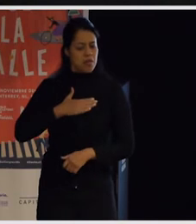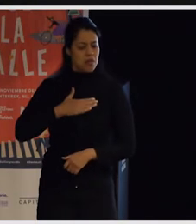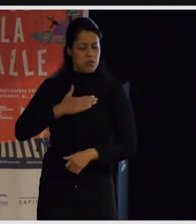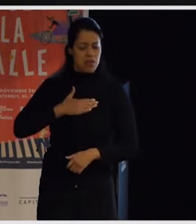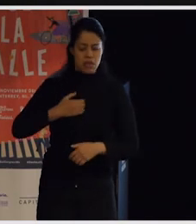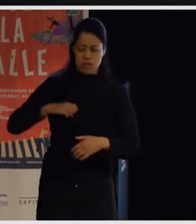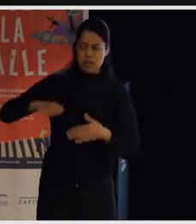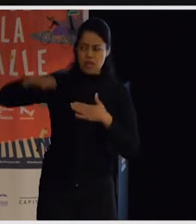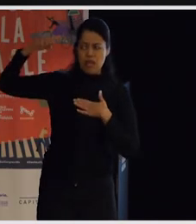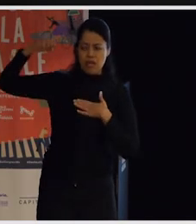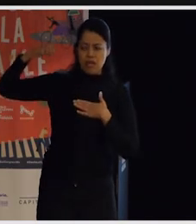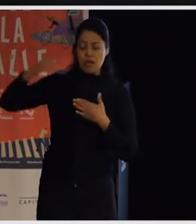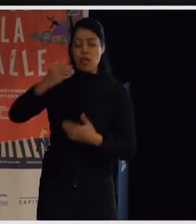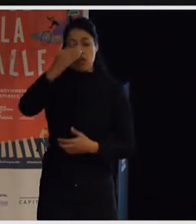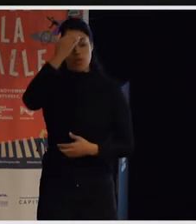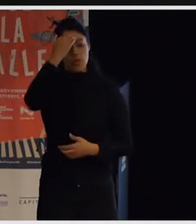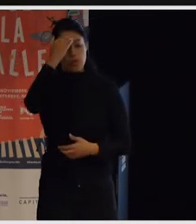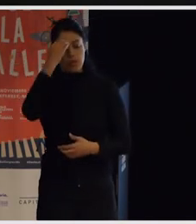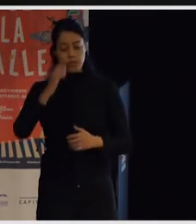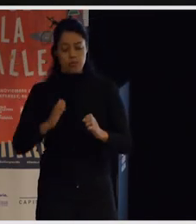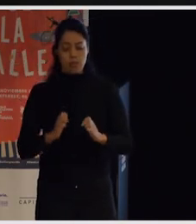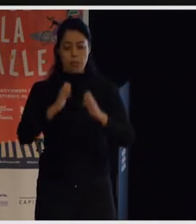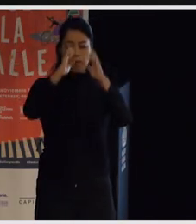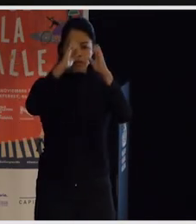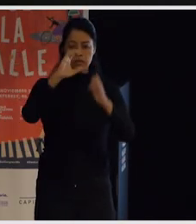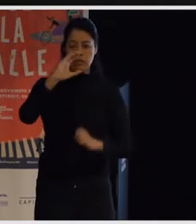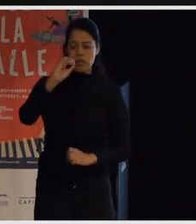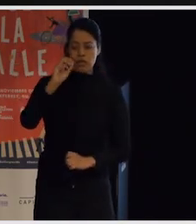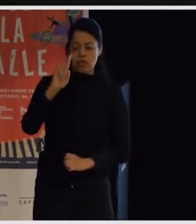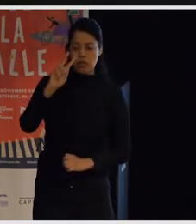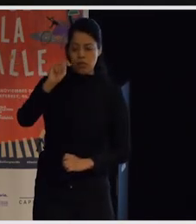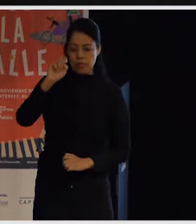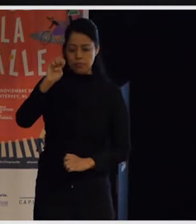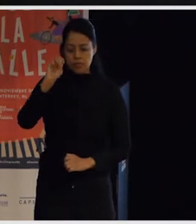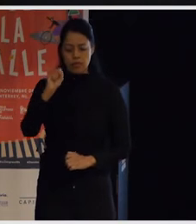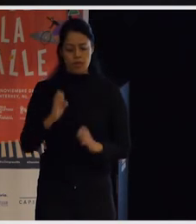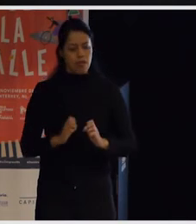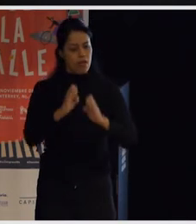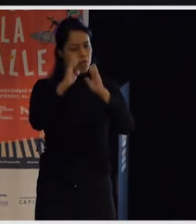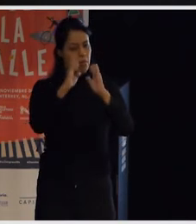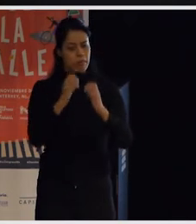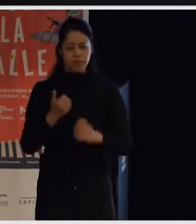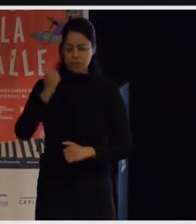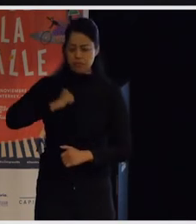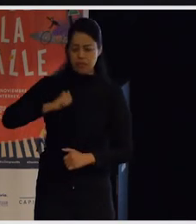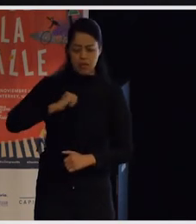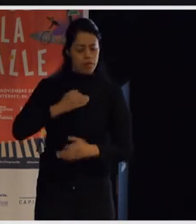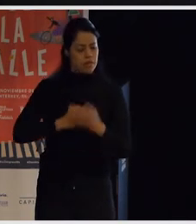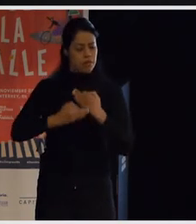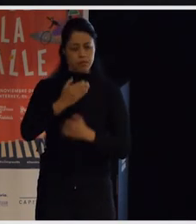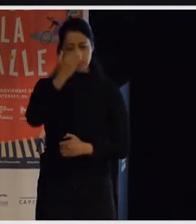que conocíamos el palacio de cortés con muchos edificios quedan como muy clásicos y aquí todos conocíamos